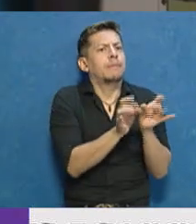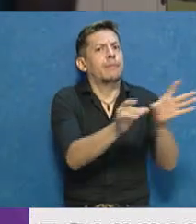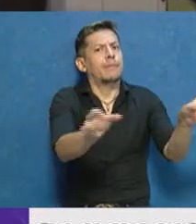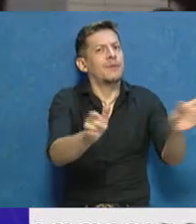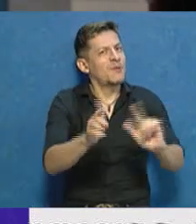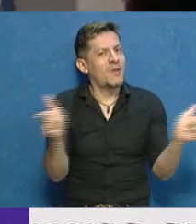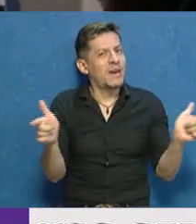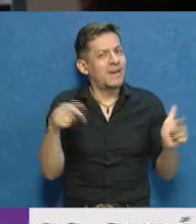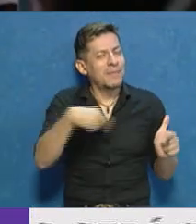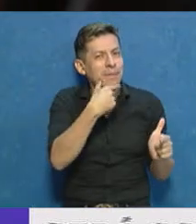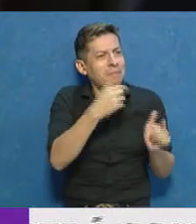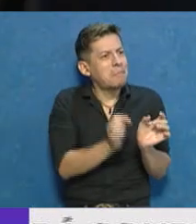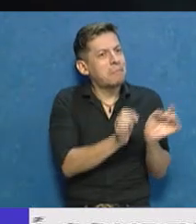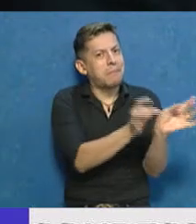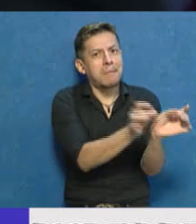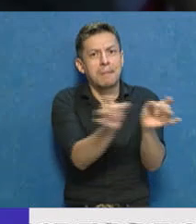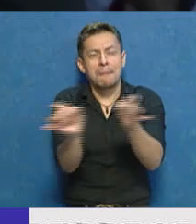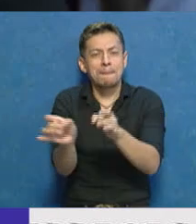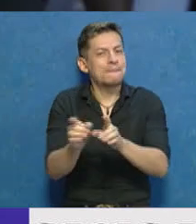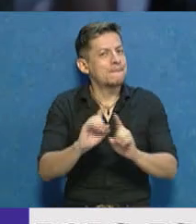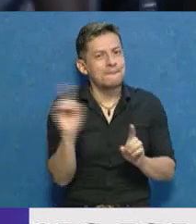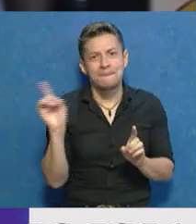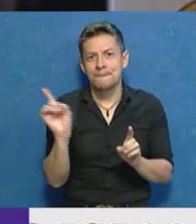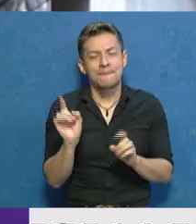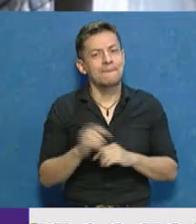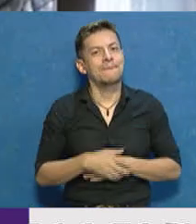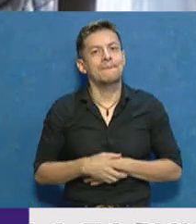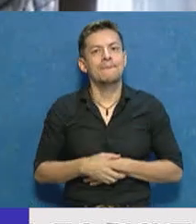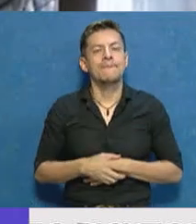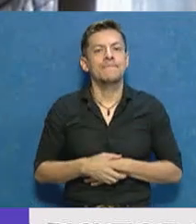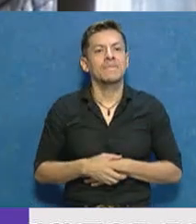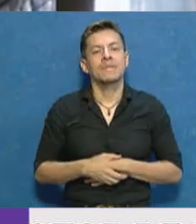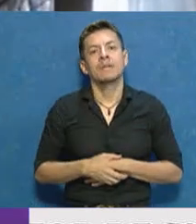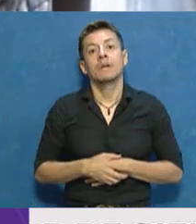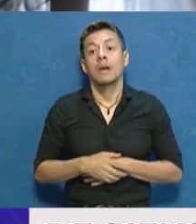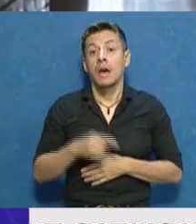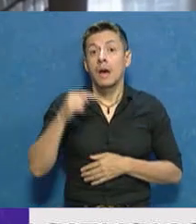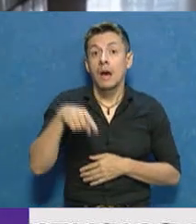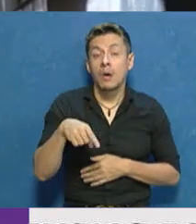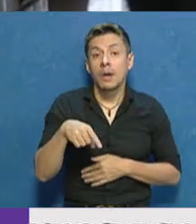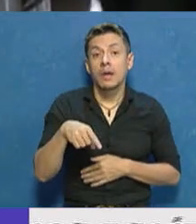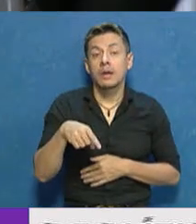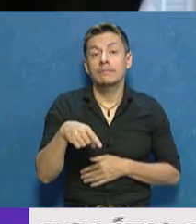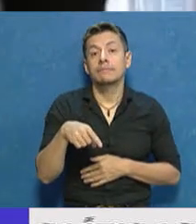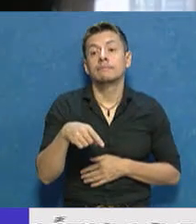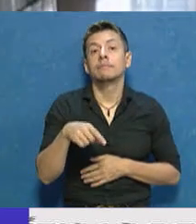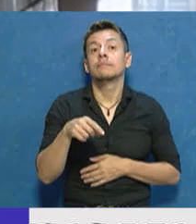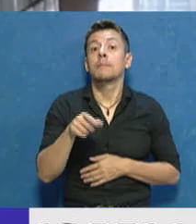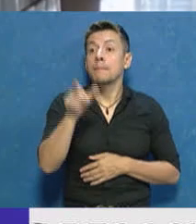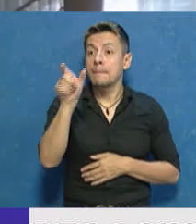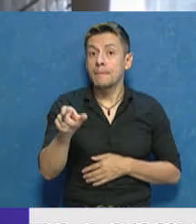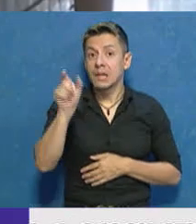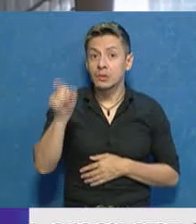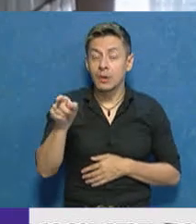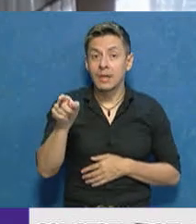realmente un contagio, tenemos que tener circulación sostenida. En la actualidad lo tenemos reservado al caso de las personas que vengan. No